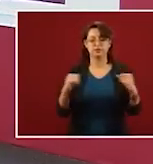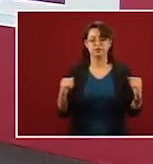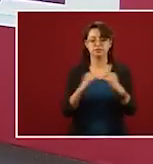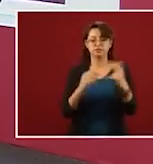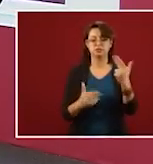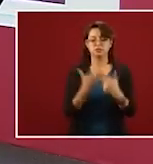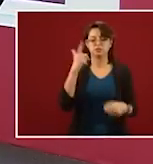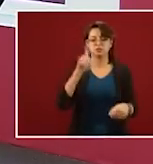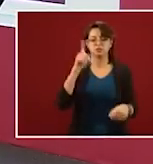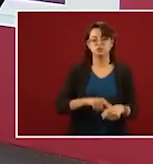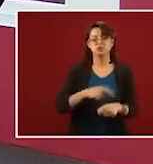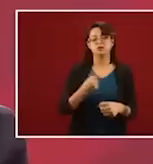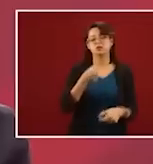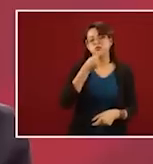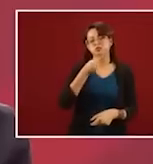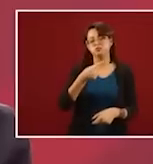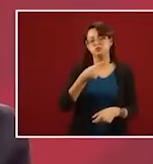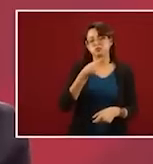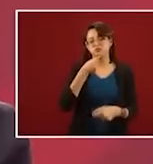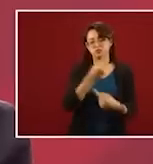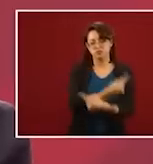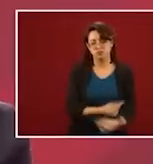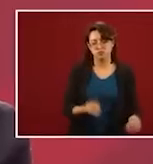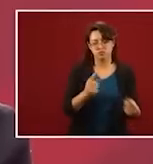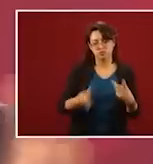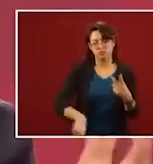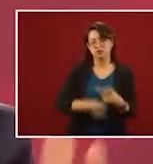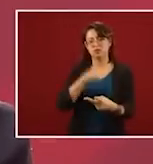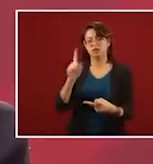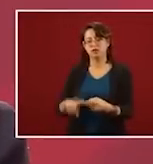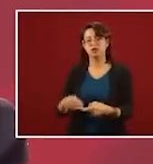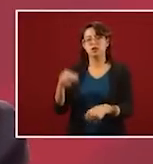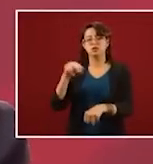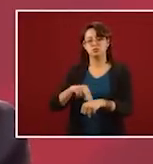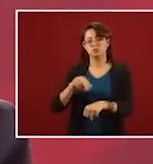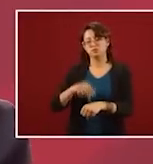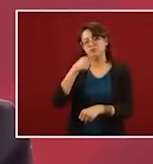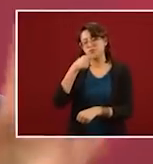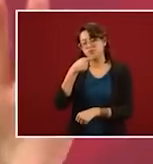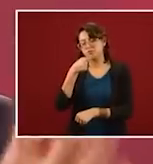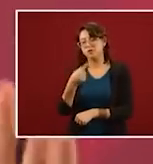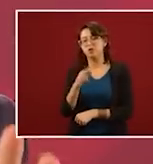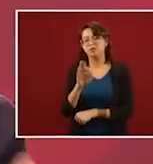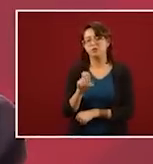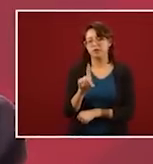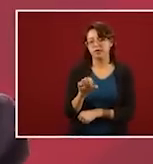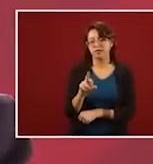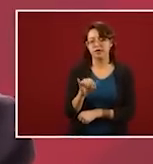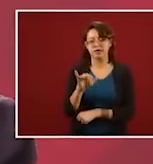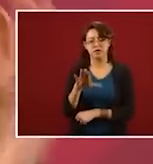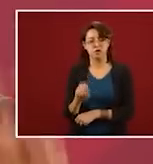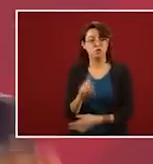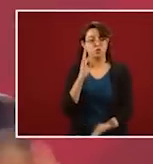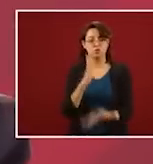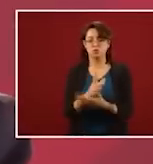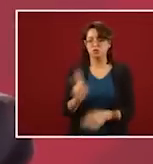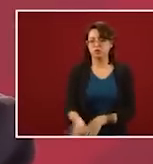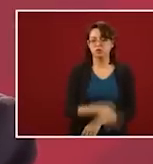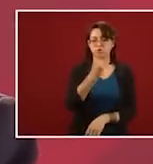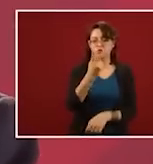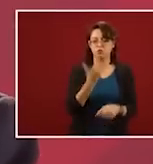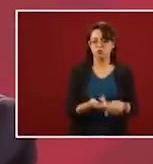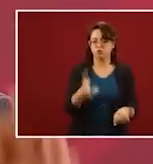de Pediatría y el Hospital Infantil de México Federico Gómez. Ese es el tamaño del problema. Ahora, seamos muy claros, cada